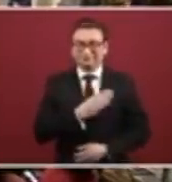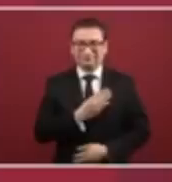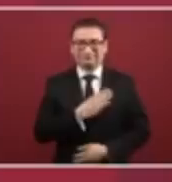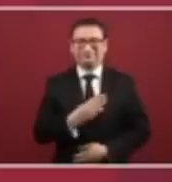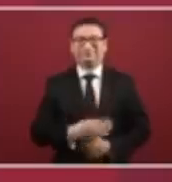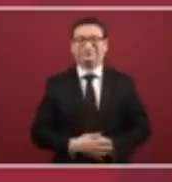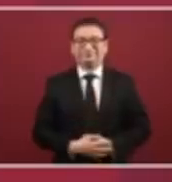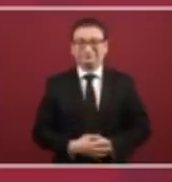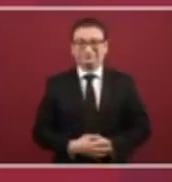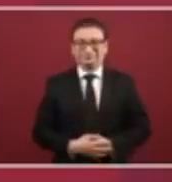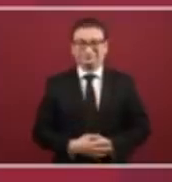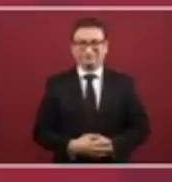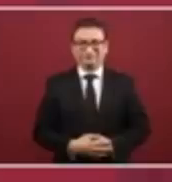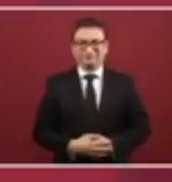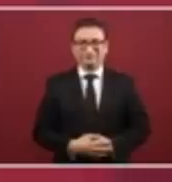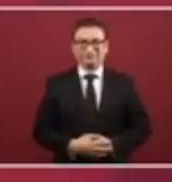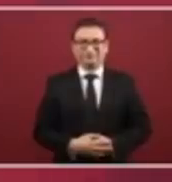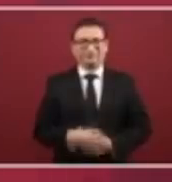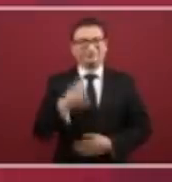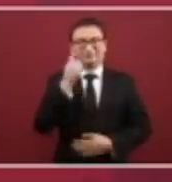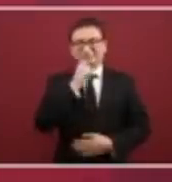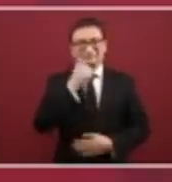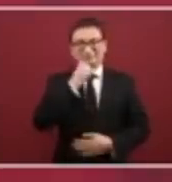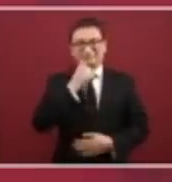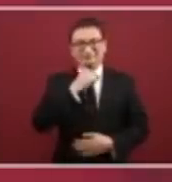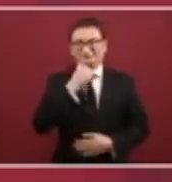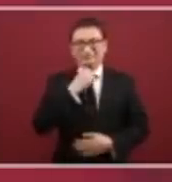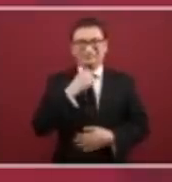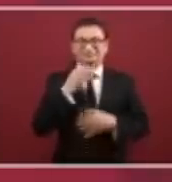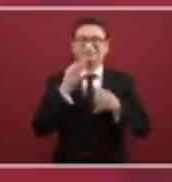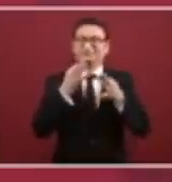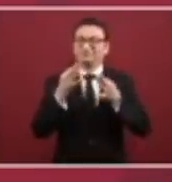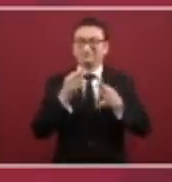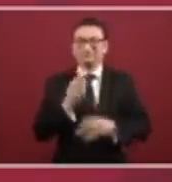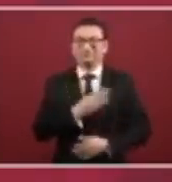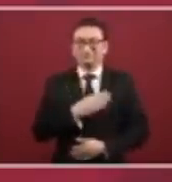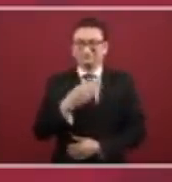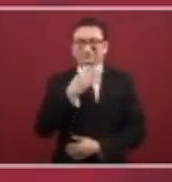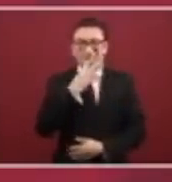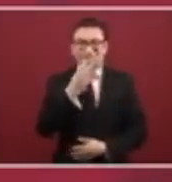Siempre van a haber buenas noticias.